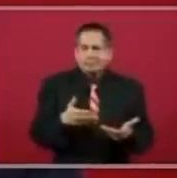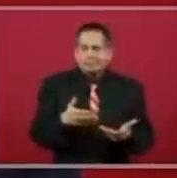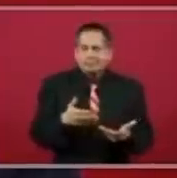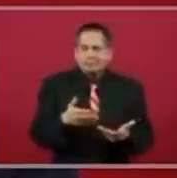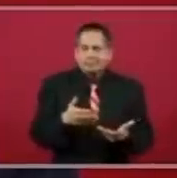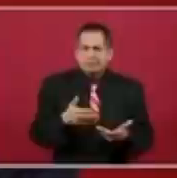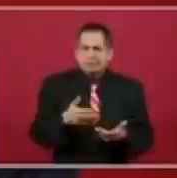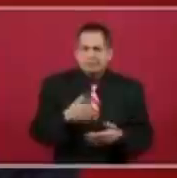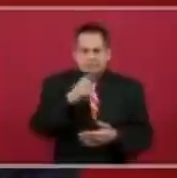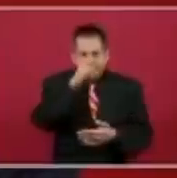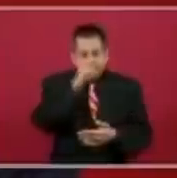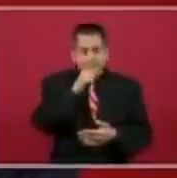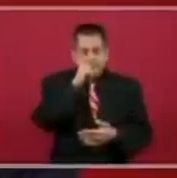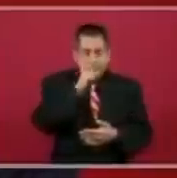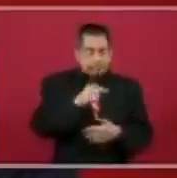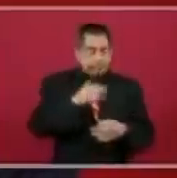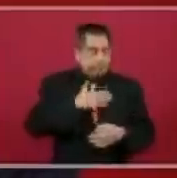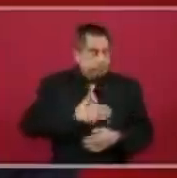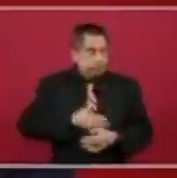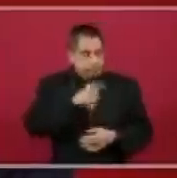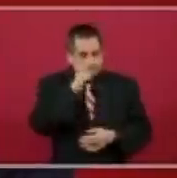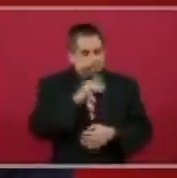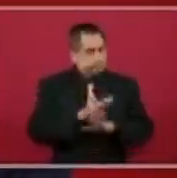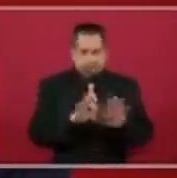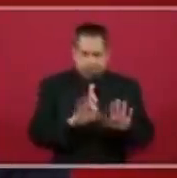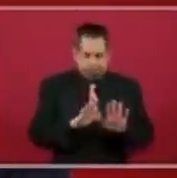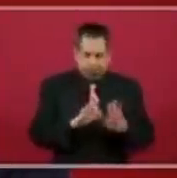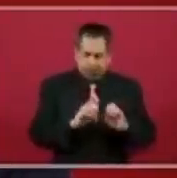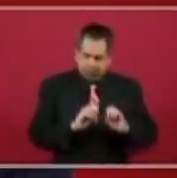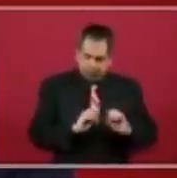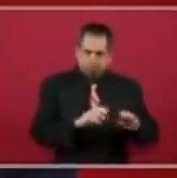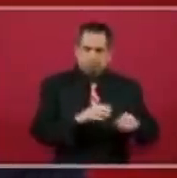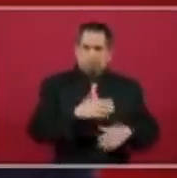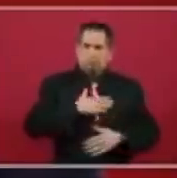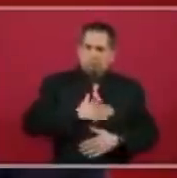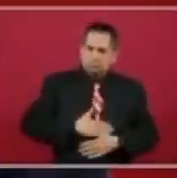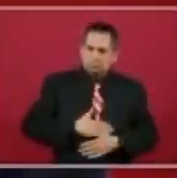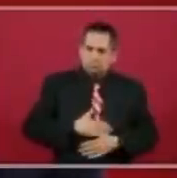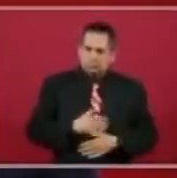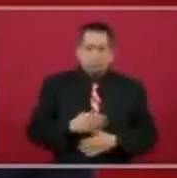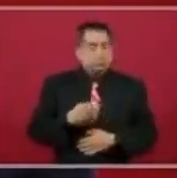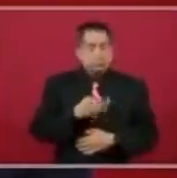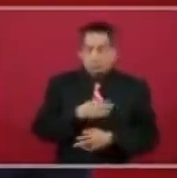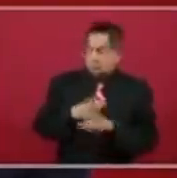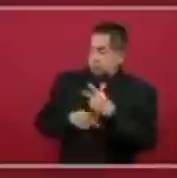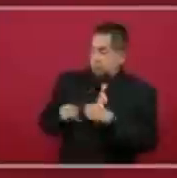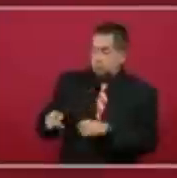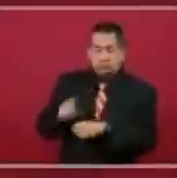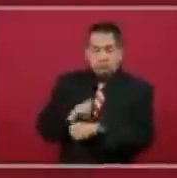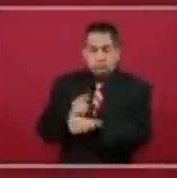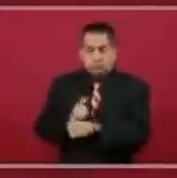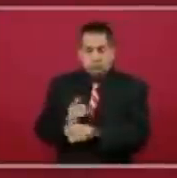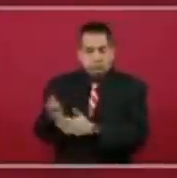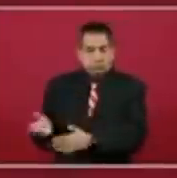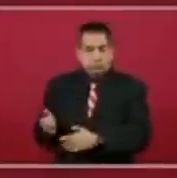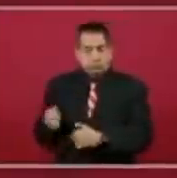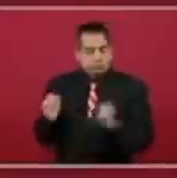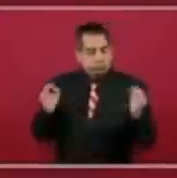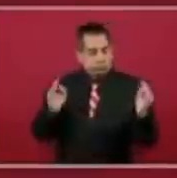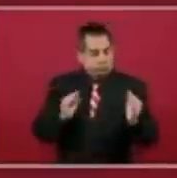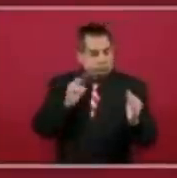la Procuración de Justicia. O sea, qué bien que esté aquí la licenciada con